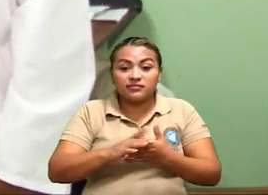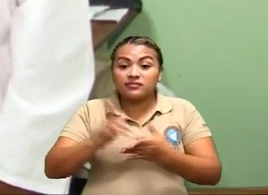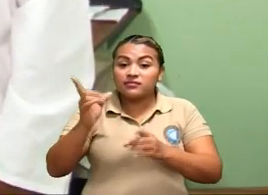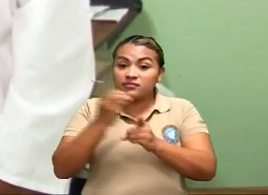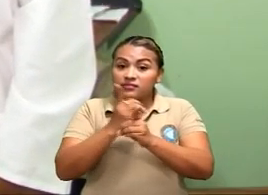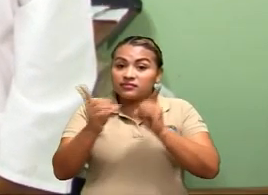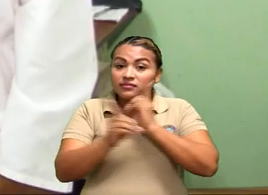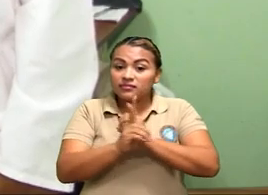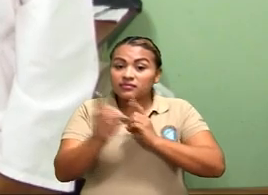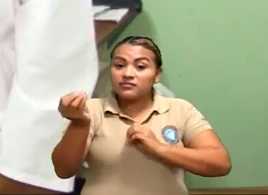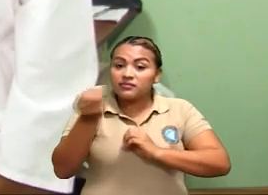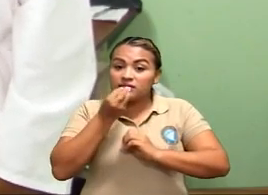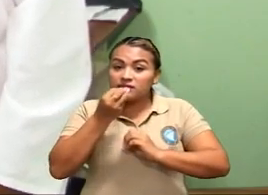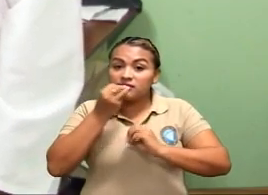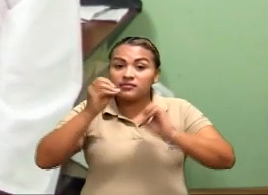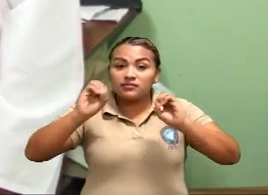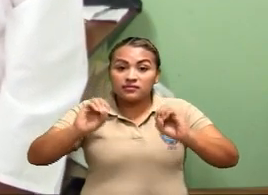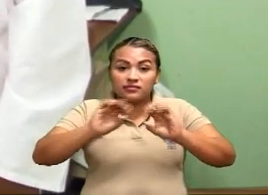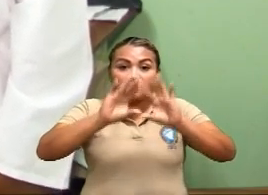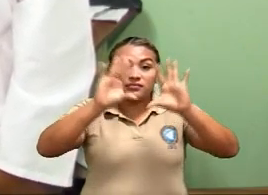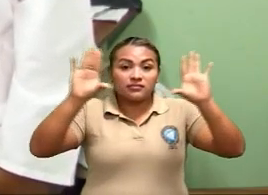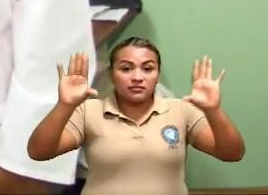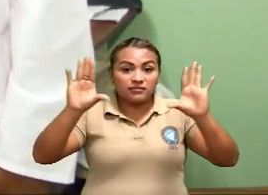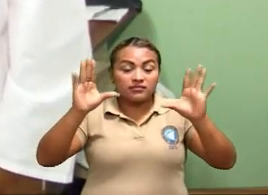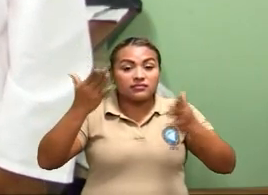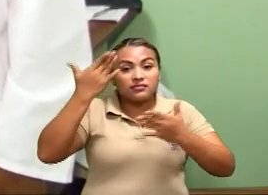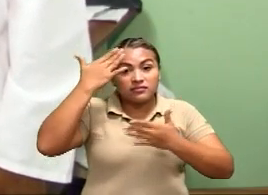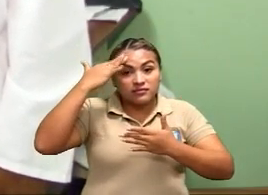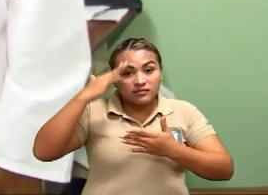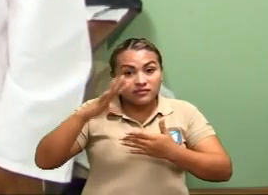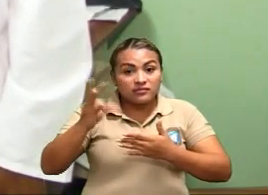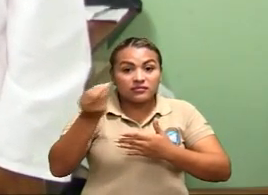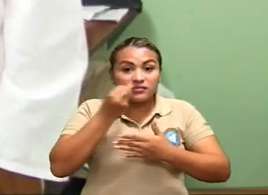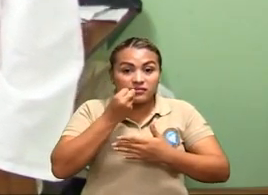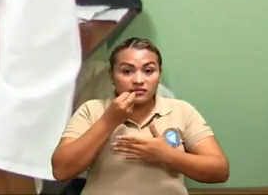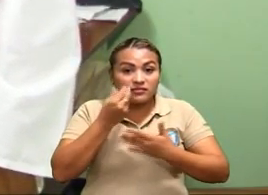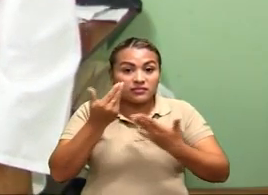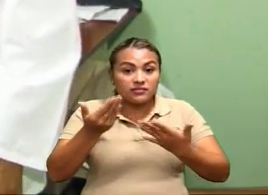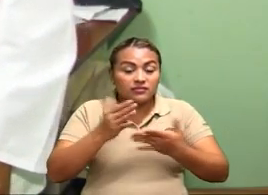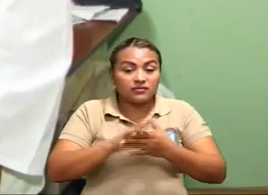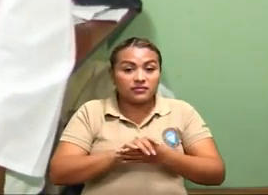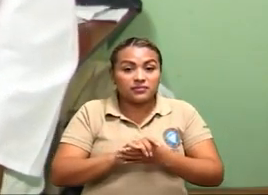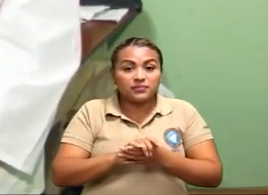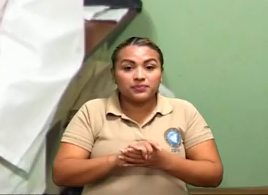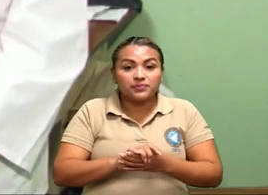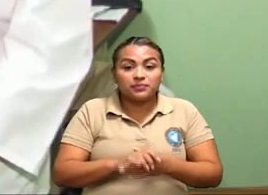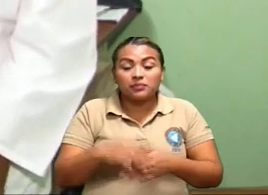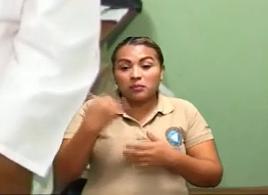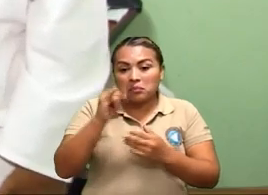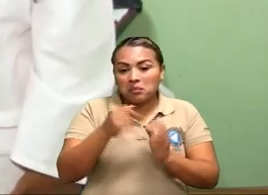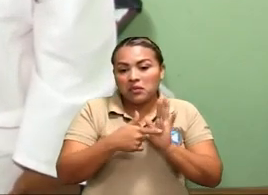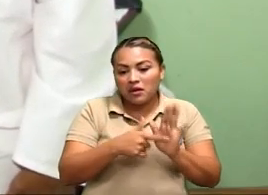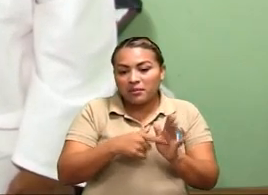desayunar, comer, saber comer, como le digo, si estamos en peso